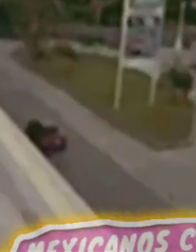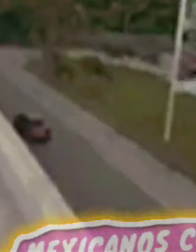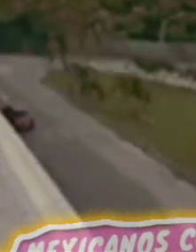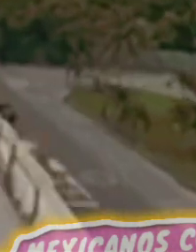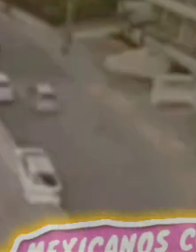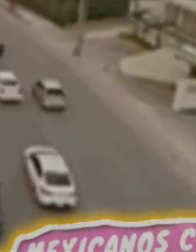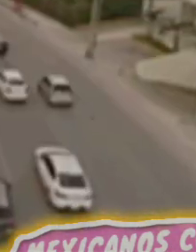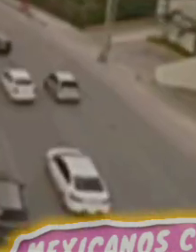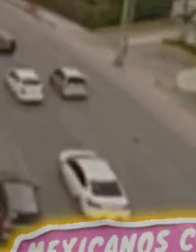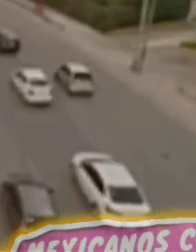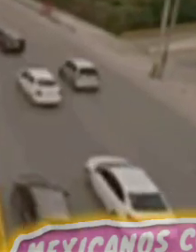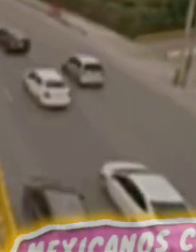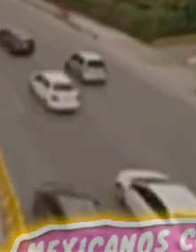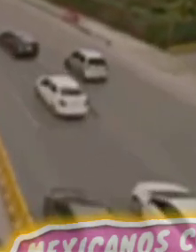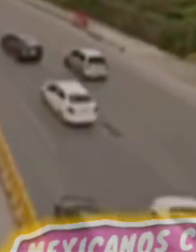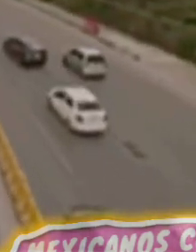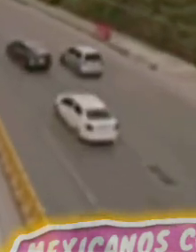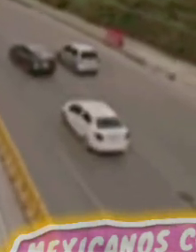avance.